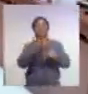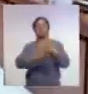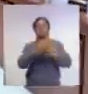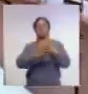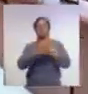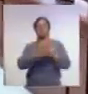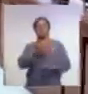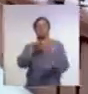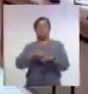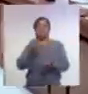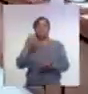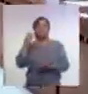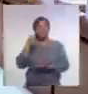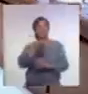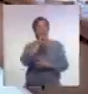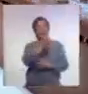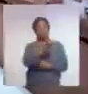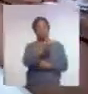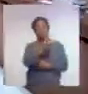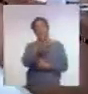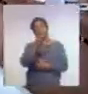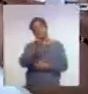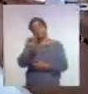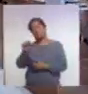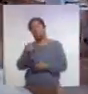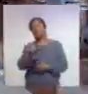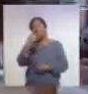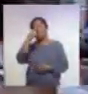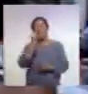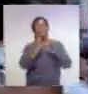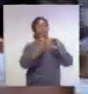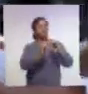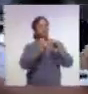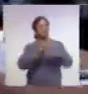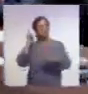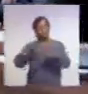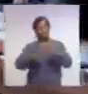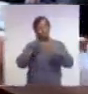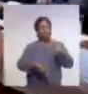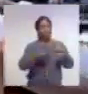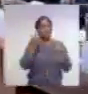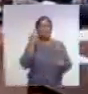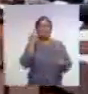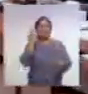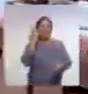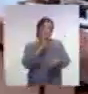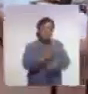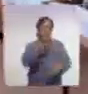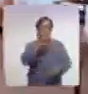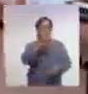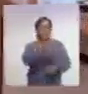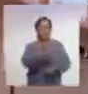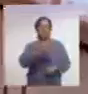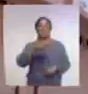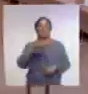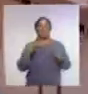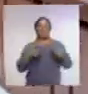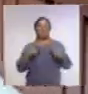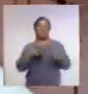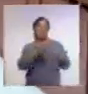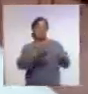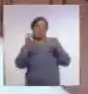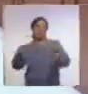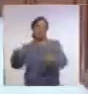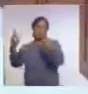sesión plenaria de la Comisión Intersecretarial para prevenir, sancionar y erradicar los delitos en materia de trata de personas y para la protección